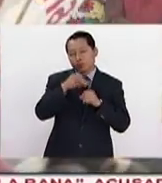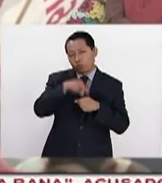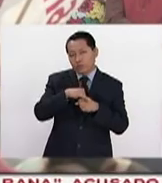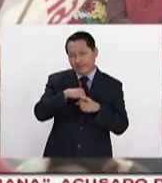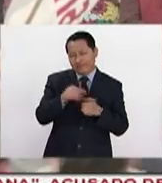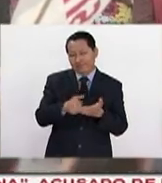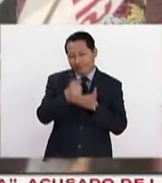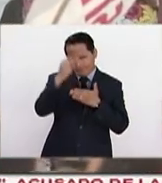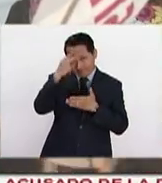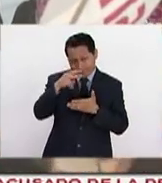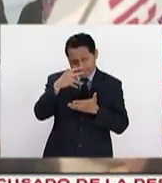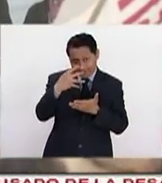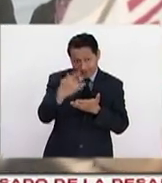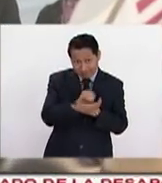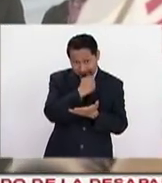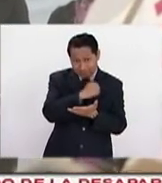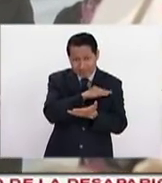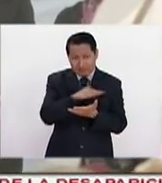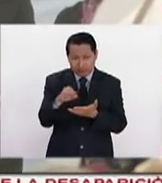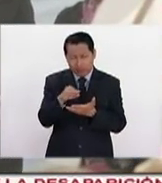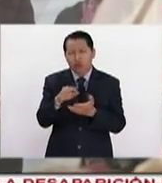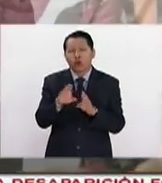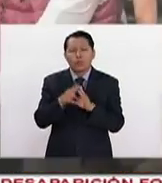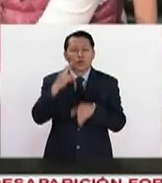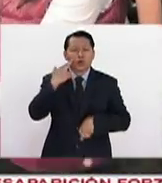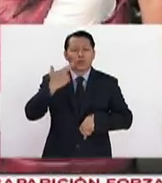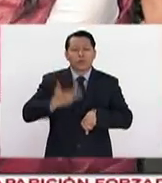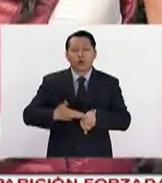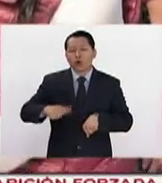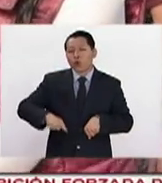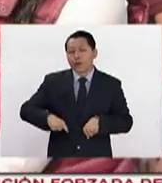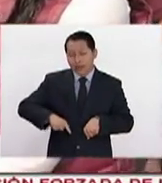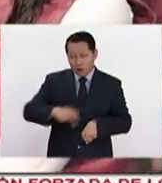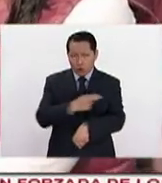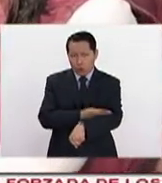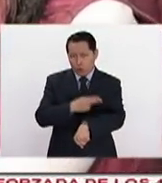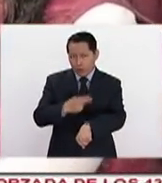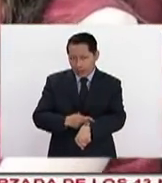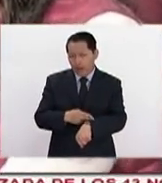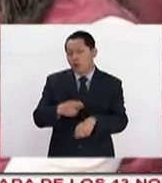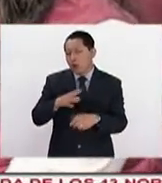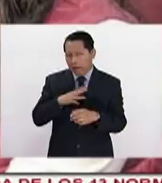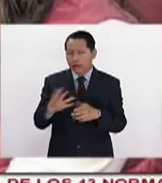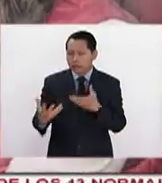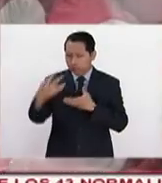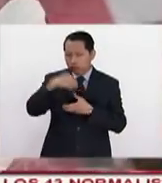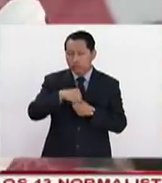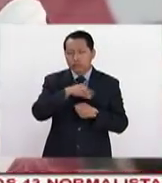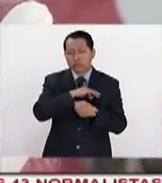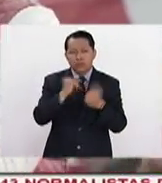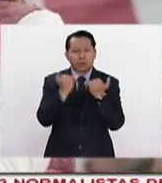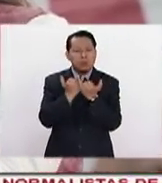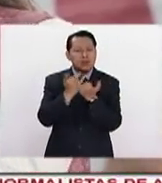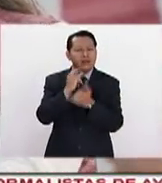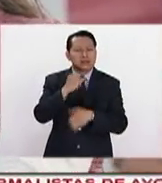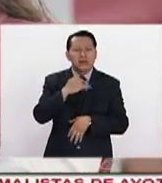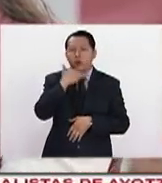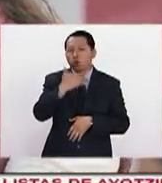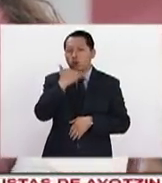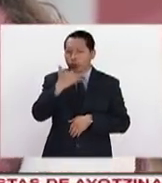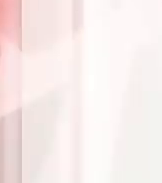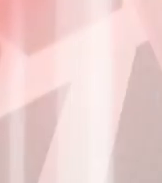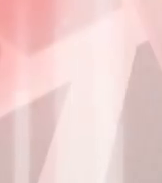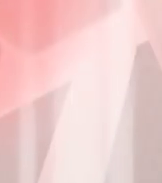ganar va a encabezar un gobierno, dice ella, honrado, incluyente y que además tendrá una lucha permanente contra la corrupción.